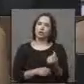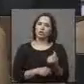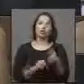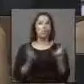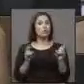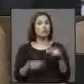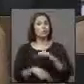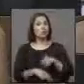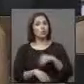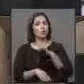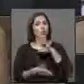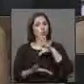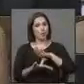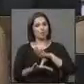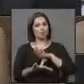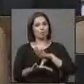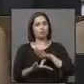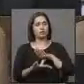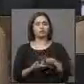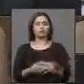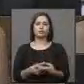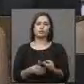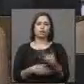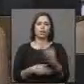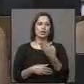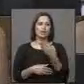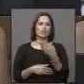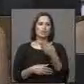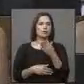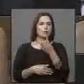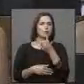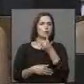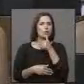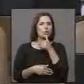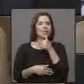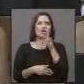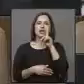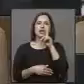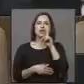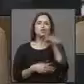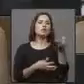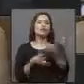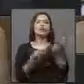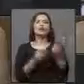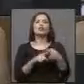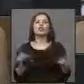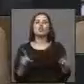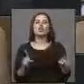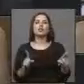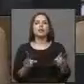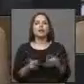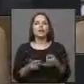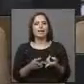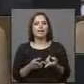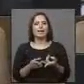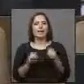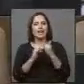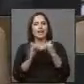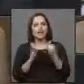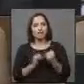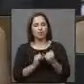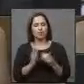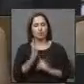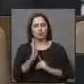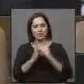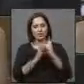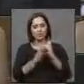yo creo que no hay dos voces que señalen algo distinto a que el motor de desarrollo de un país, de crecimiento y también